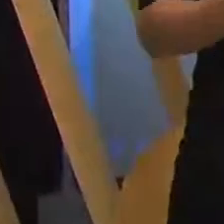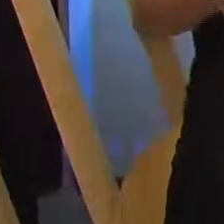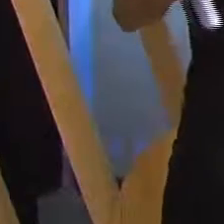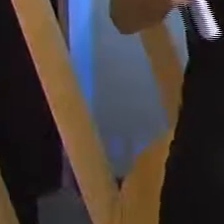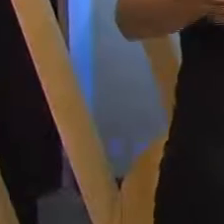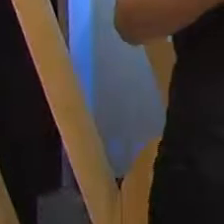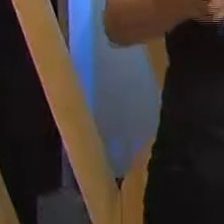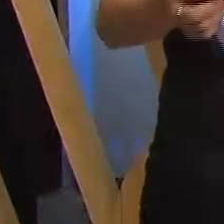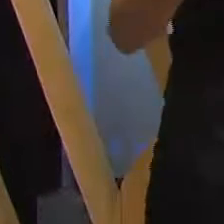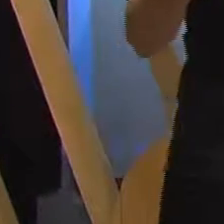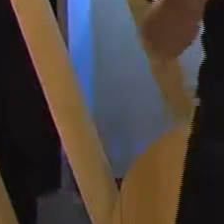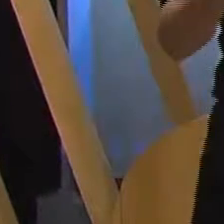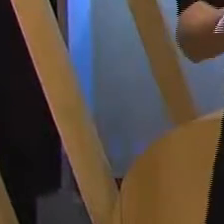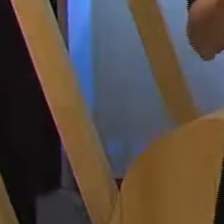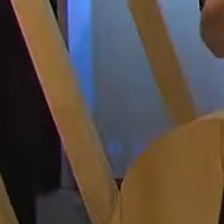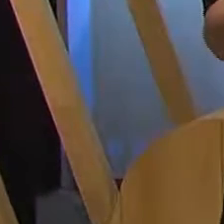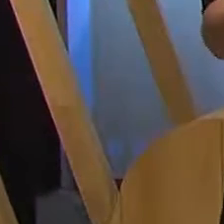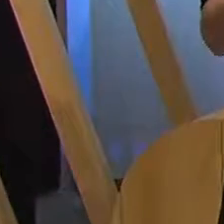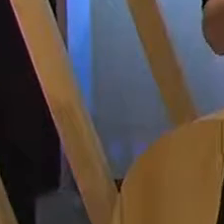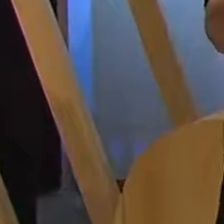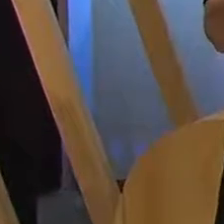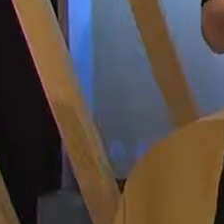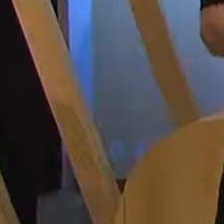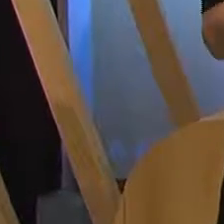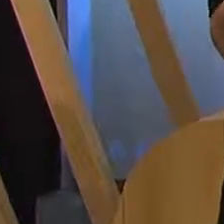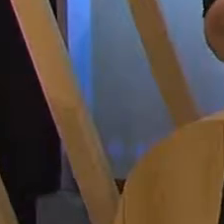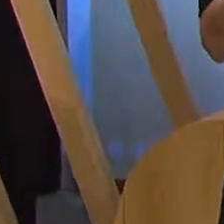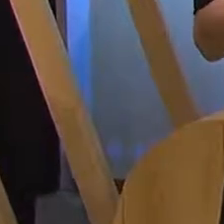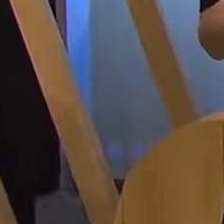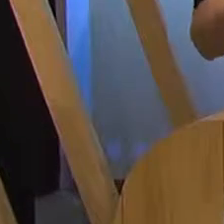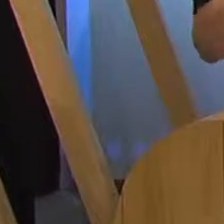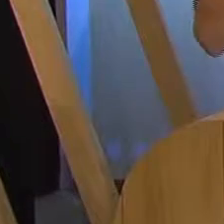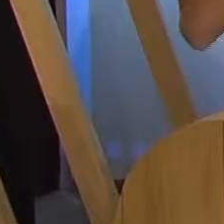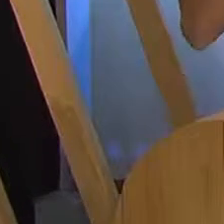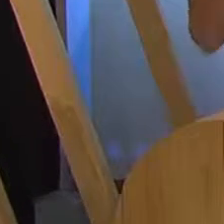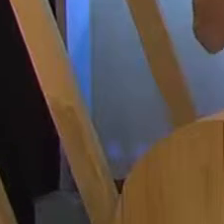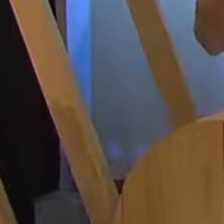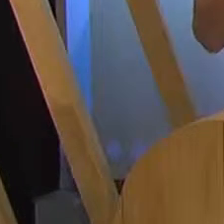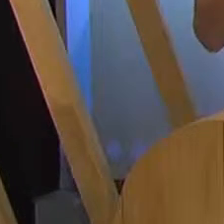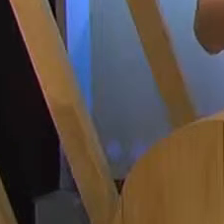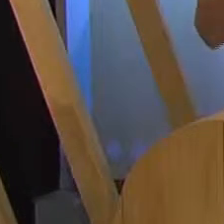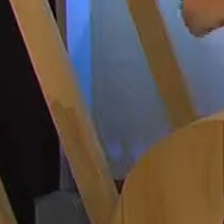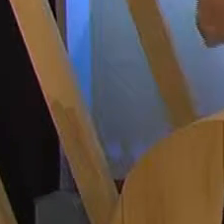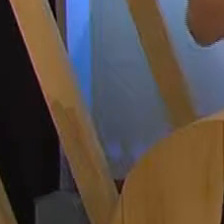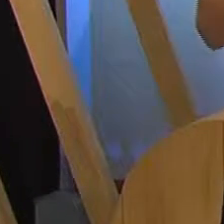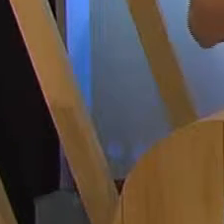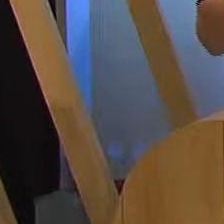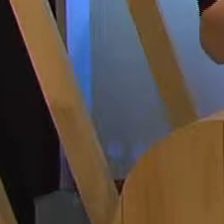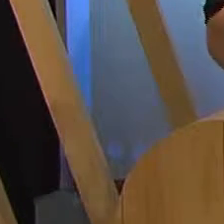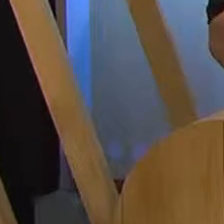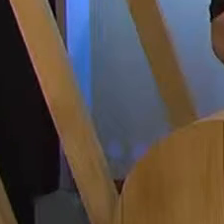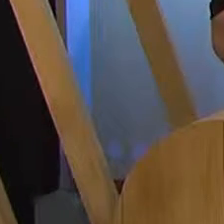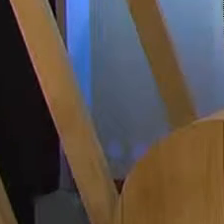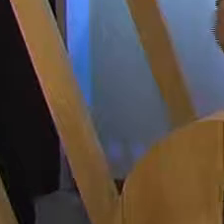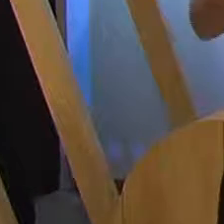Bueno, cobramos del 1 al 5 de cada mes. Ya sabemos que tenemos que pagar el luz, el gas, el teléfono. Pero claro, llega fin de mes, sacando todos los